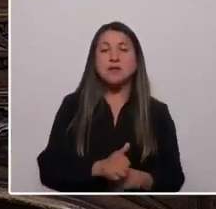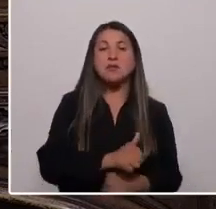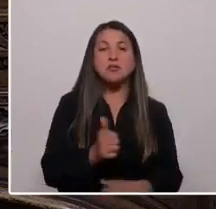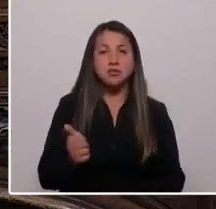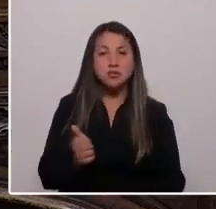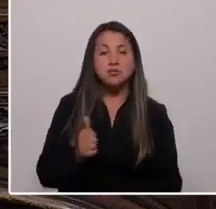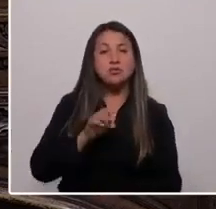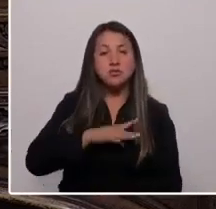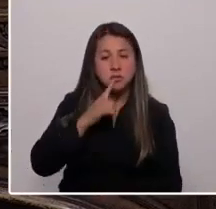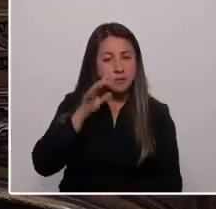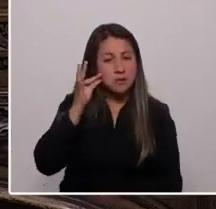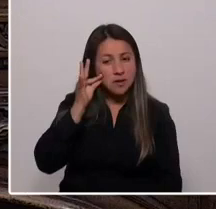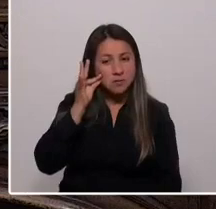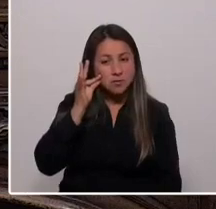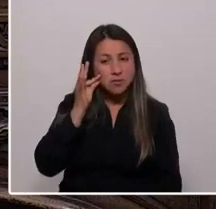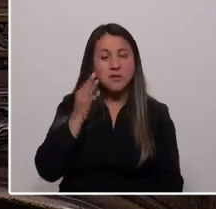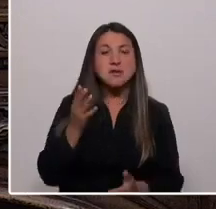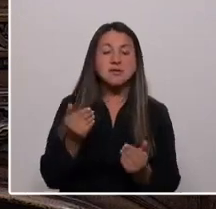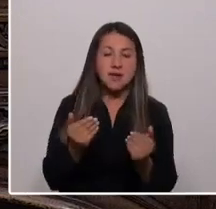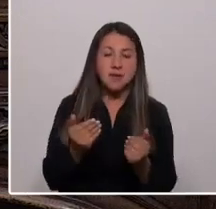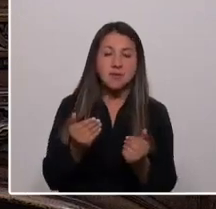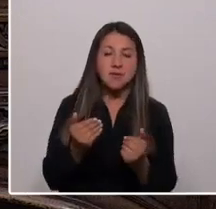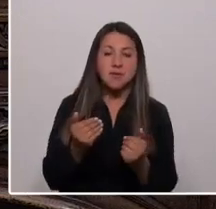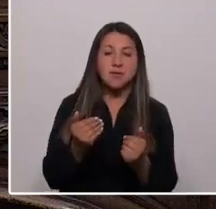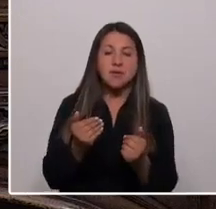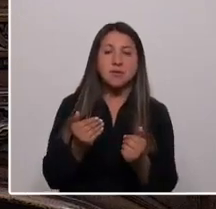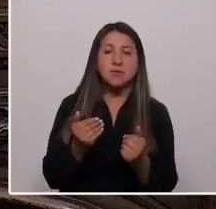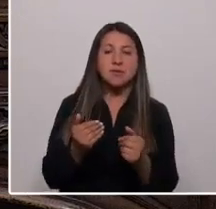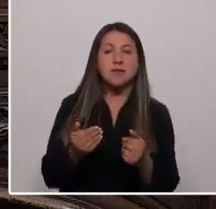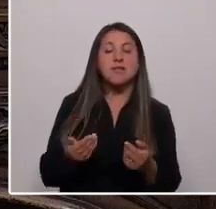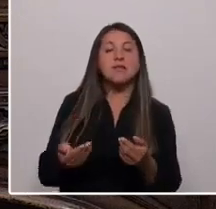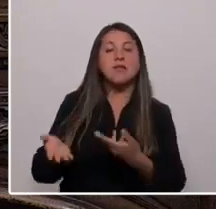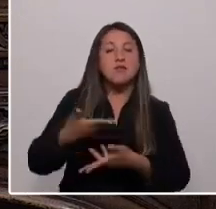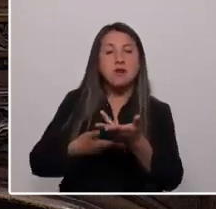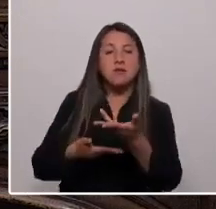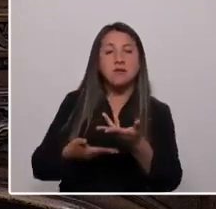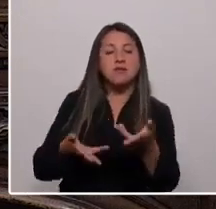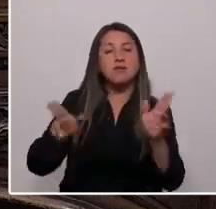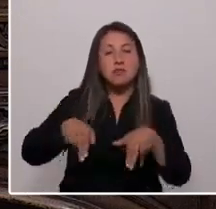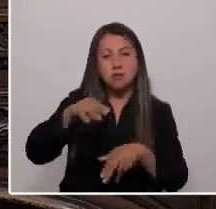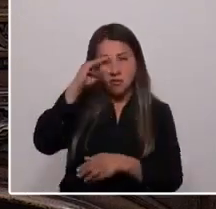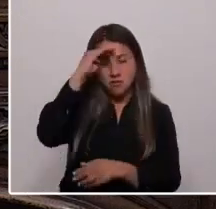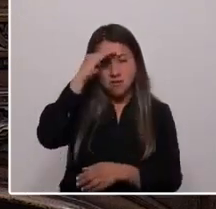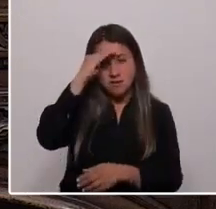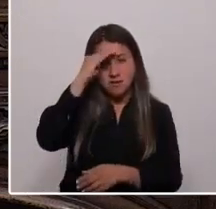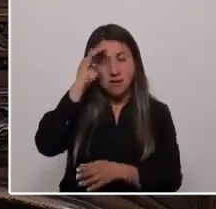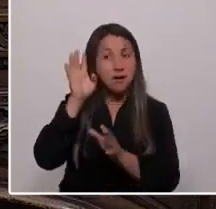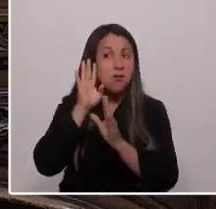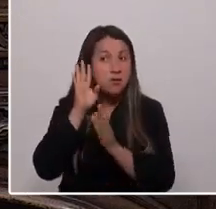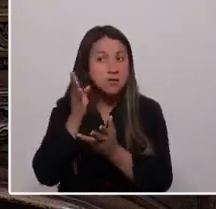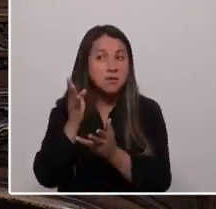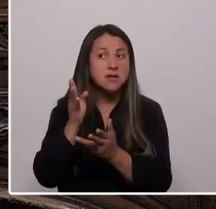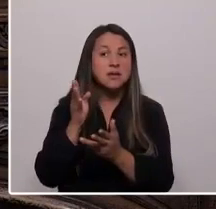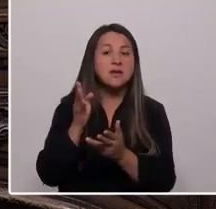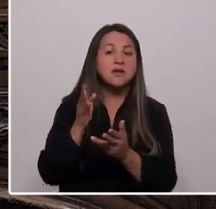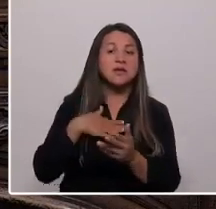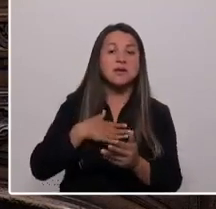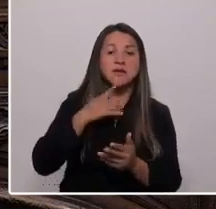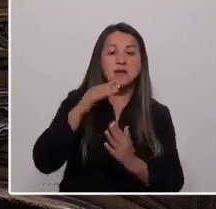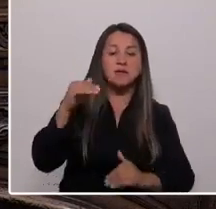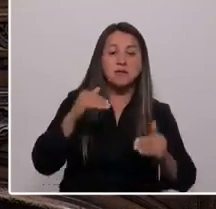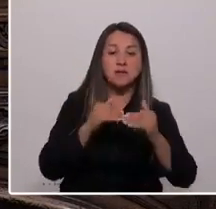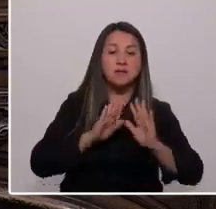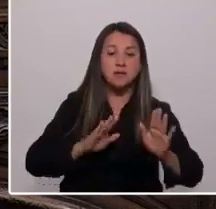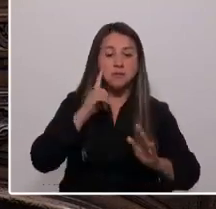chilenos crecemos la que recompone las confianzas la que escucha la que es capaz de pedir perdón termine pero